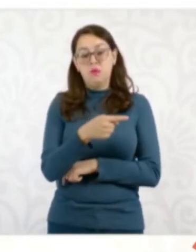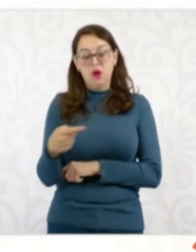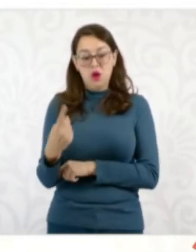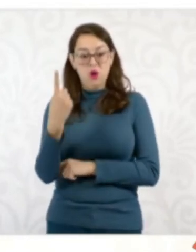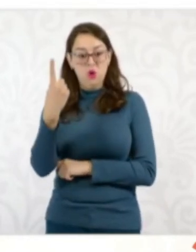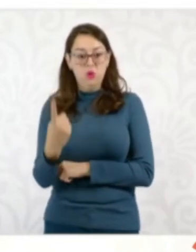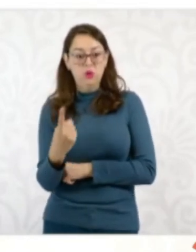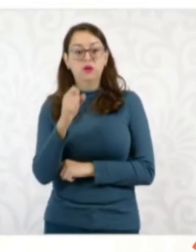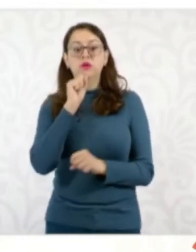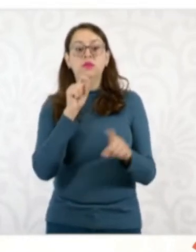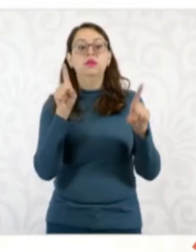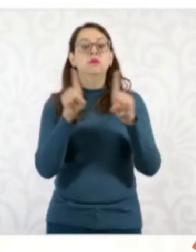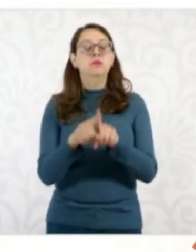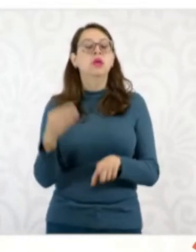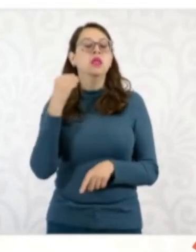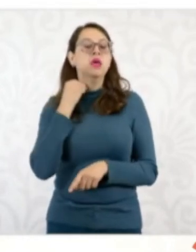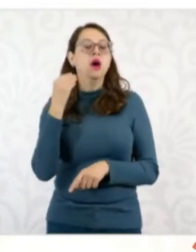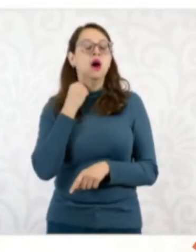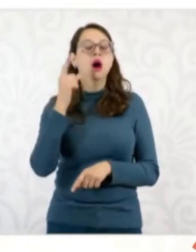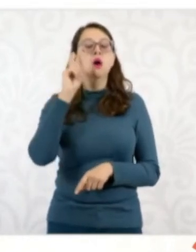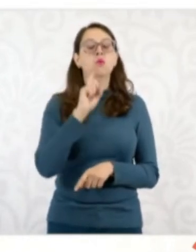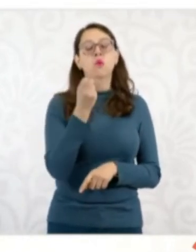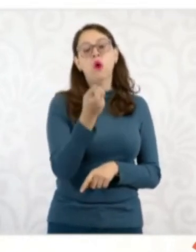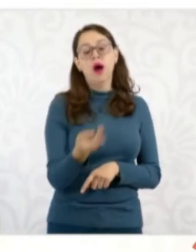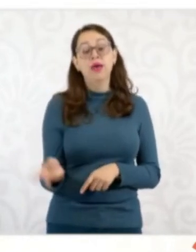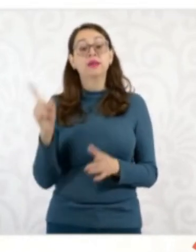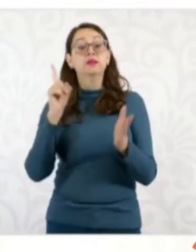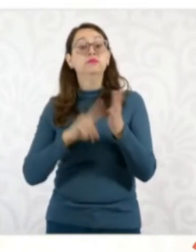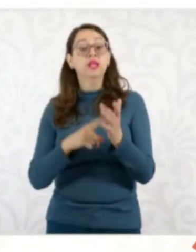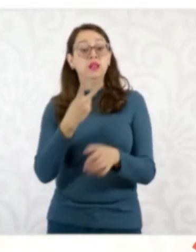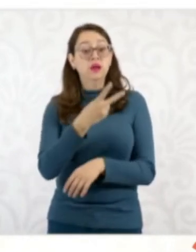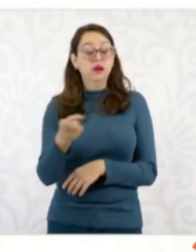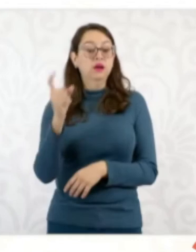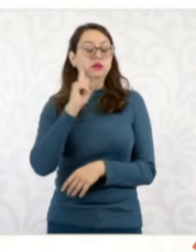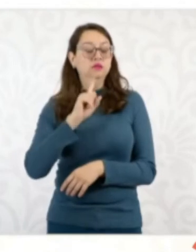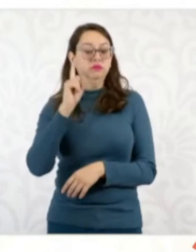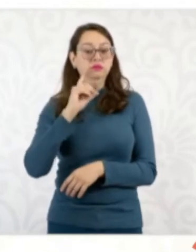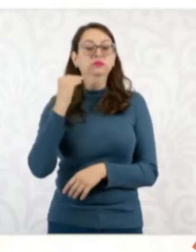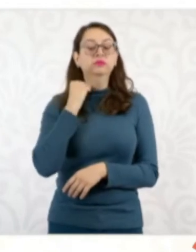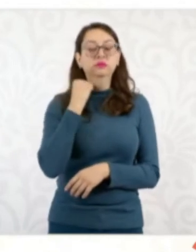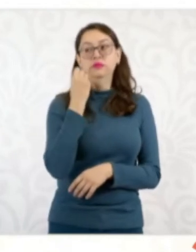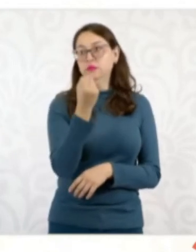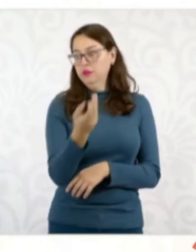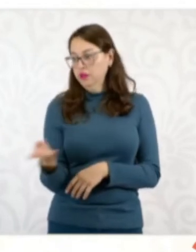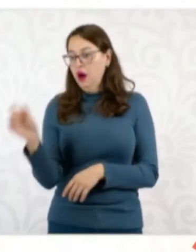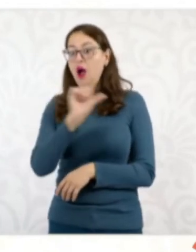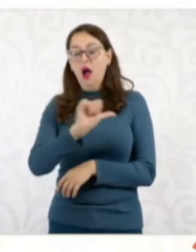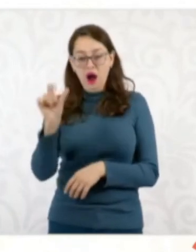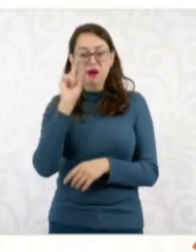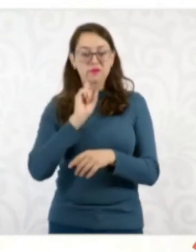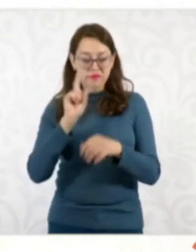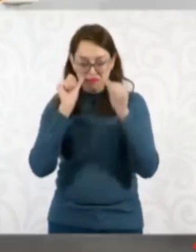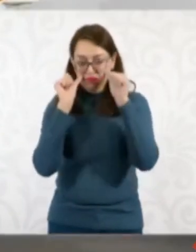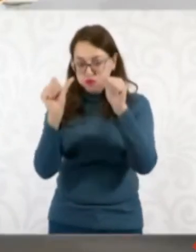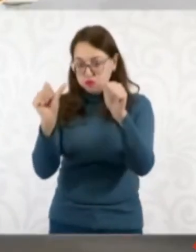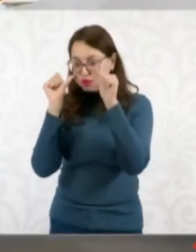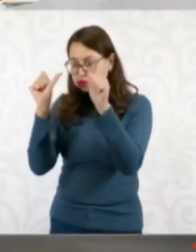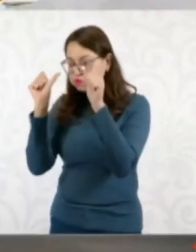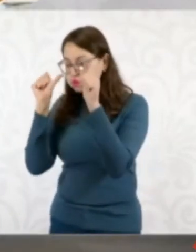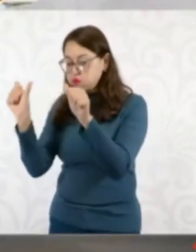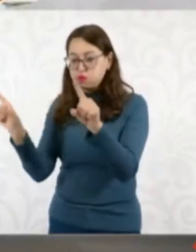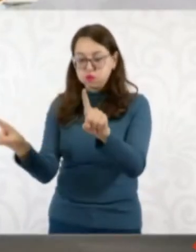de abogadas de las mujeres, casi 1,200 abogadas de las mujeres en todo el país para atender y